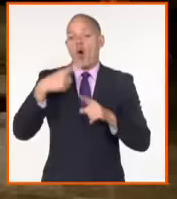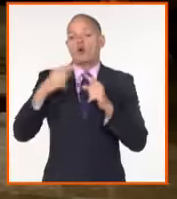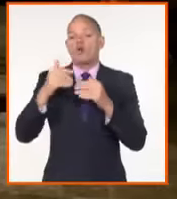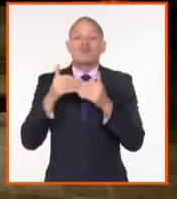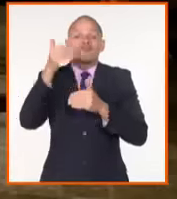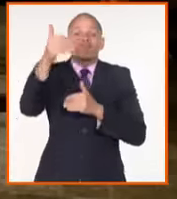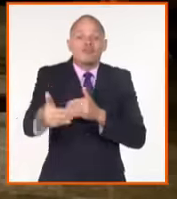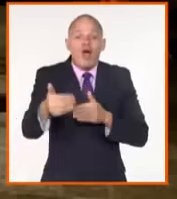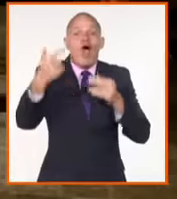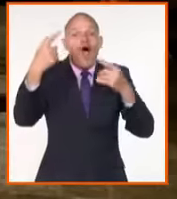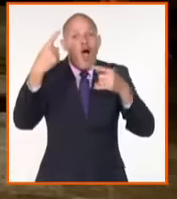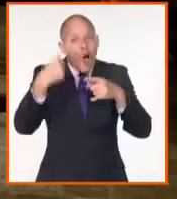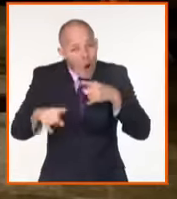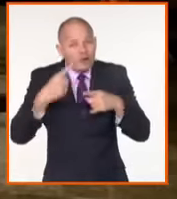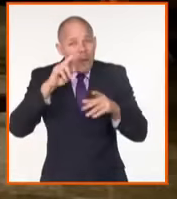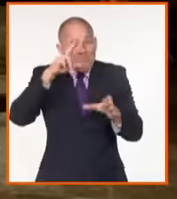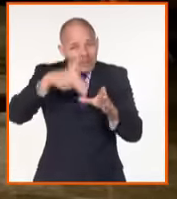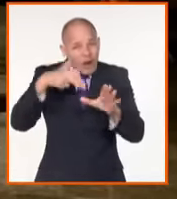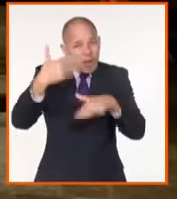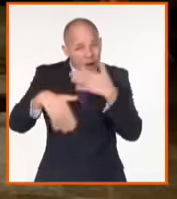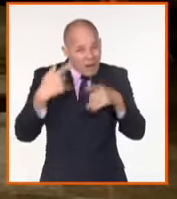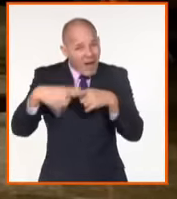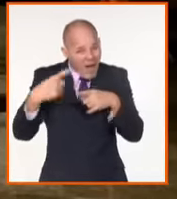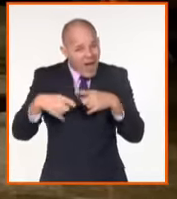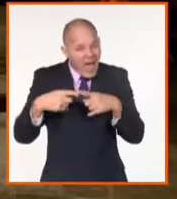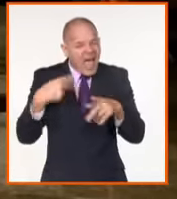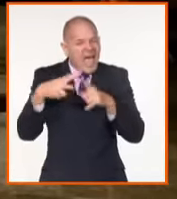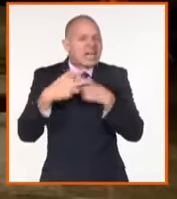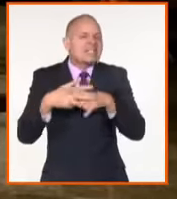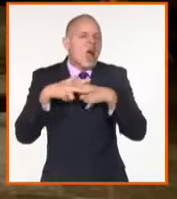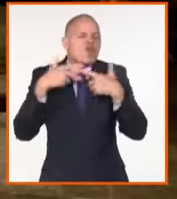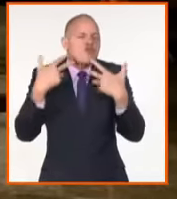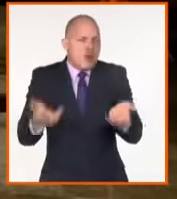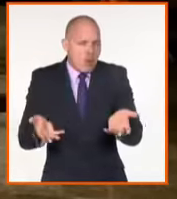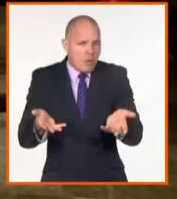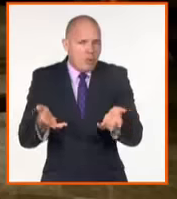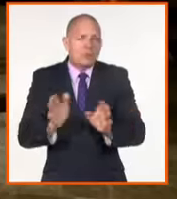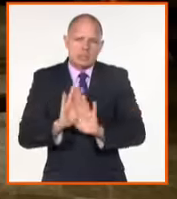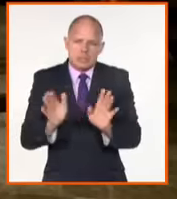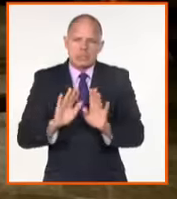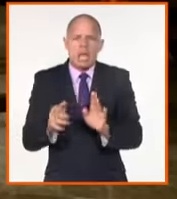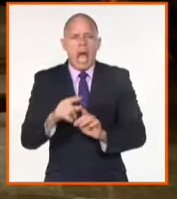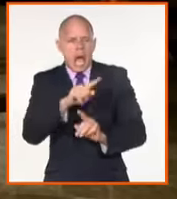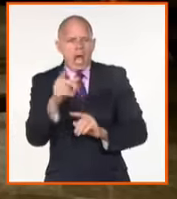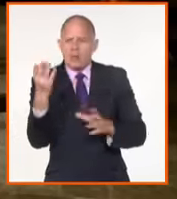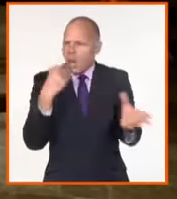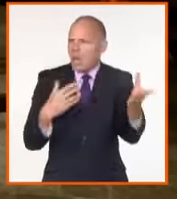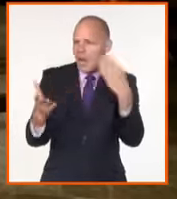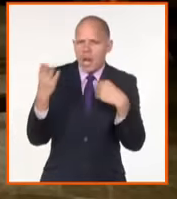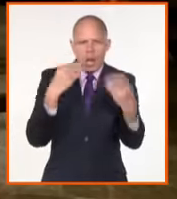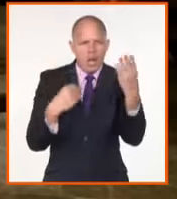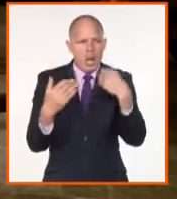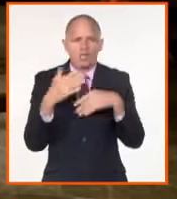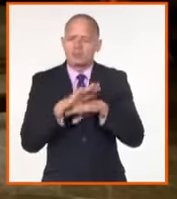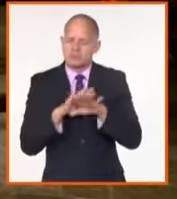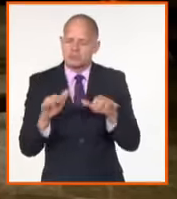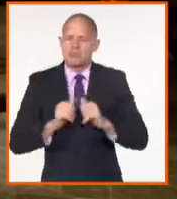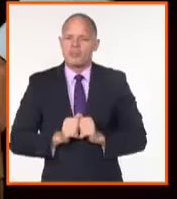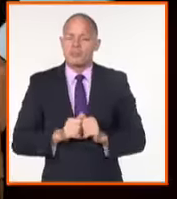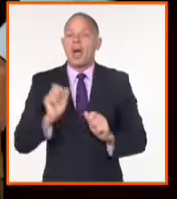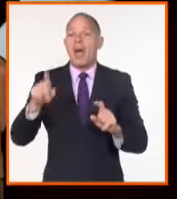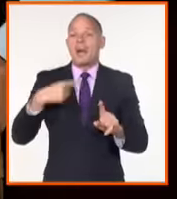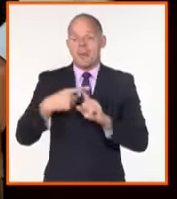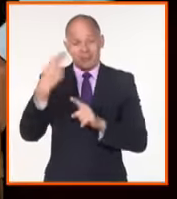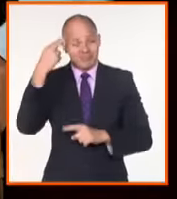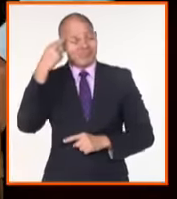problemas. Hemos insistido mucho en la exigencia y el cumplimiento de las funciones que tienen las instituciones estatales en todos los ámbitos,